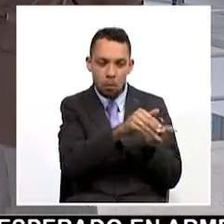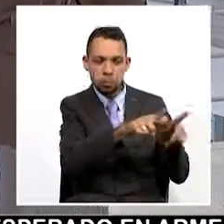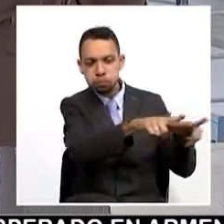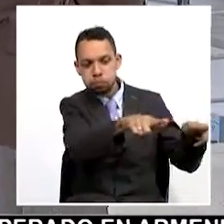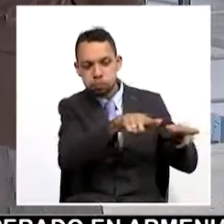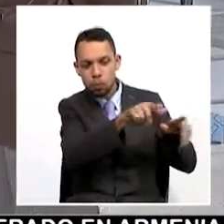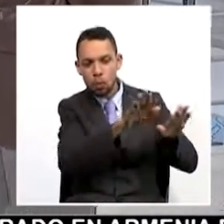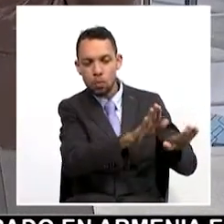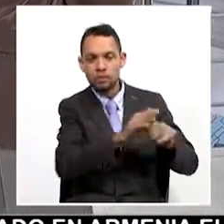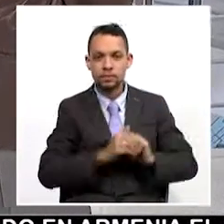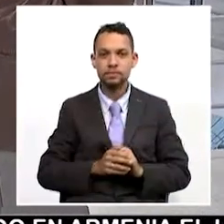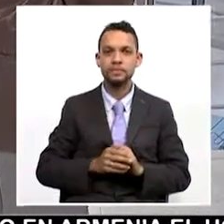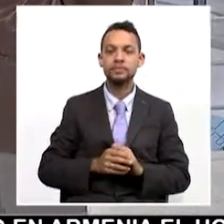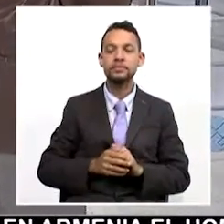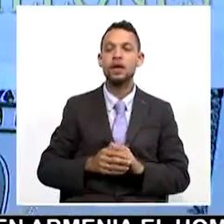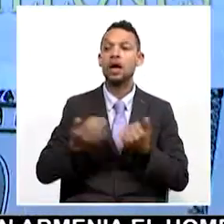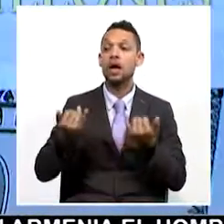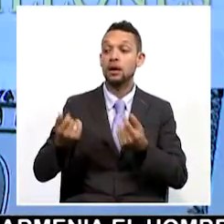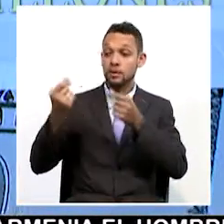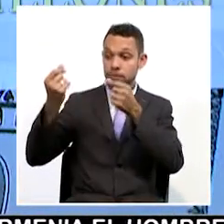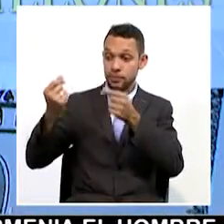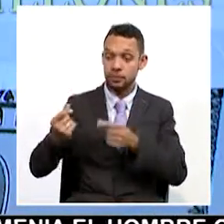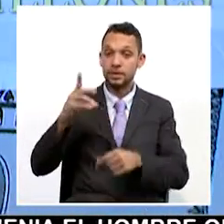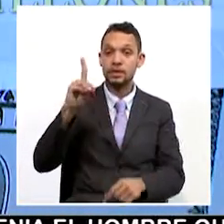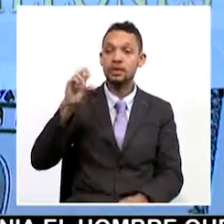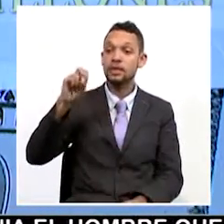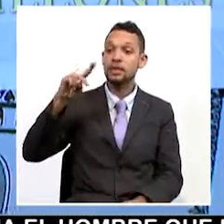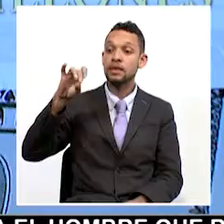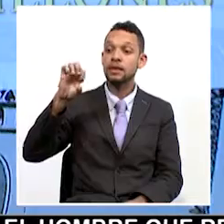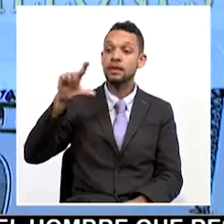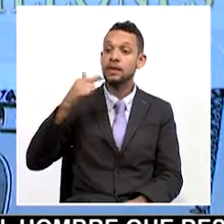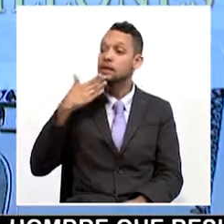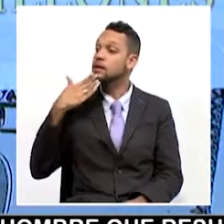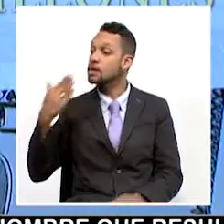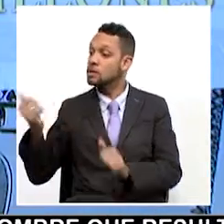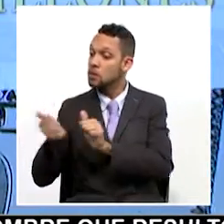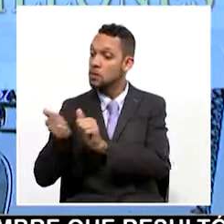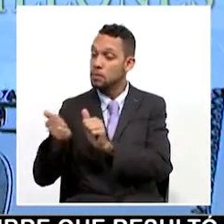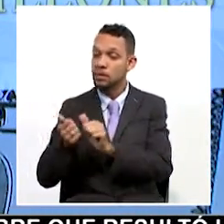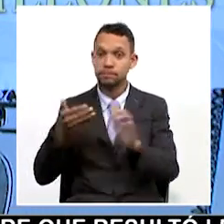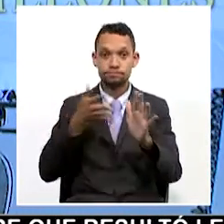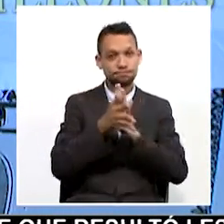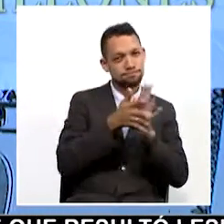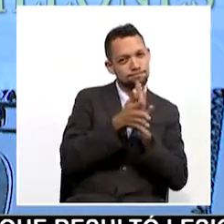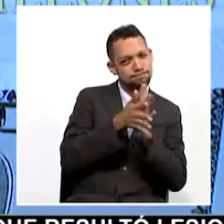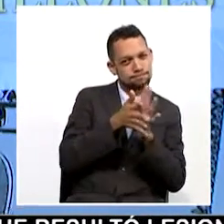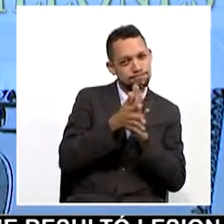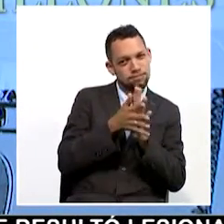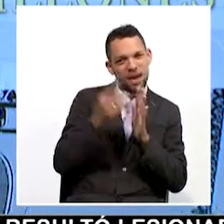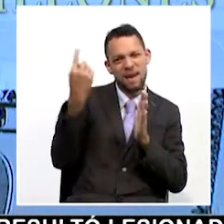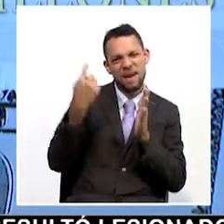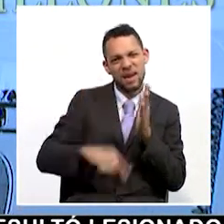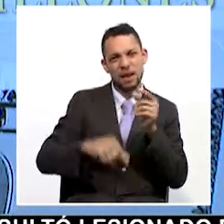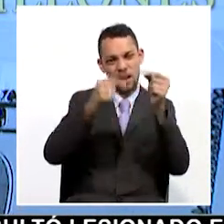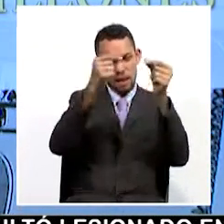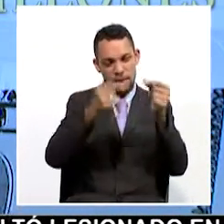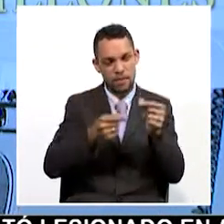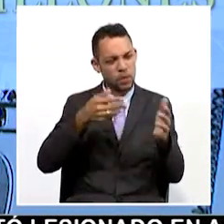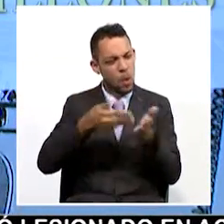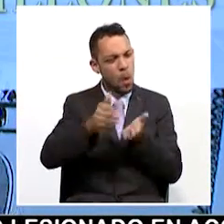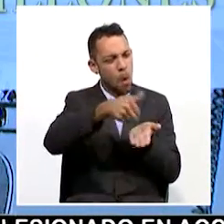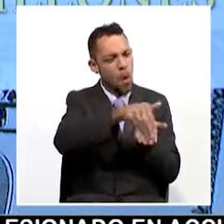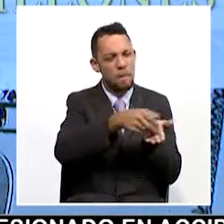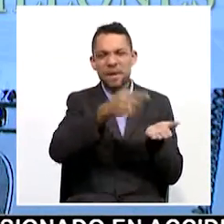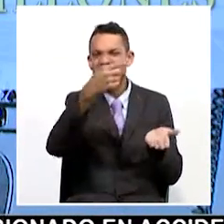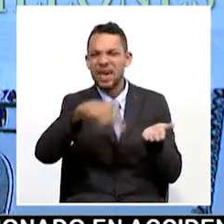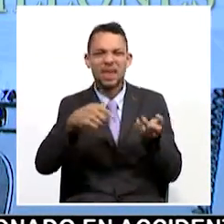bien bajos. Profesor y economista Daniel Tavares, muchísimas gracias. Vamos a ver el siguiente informe donde seguimos hablando qué hacen los colombianos con los dólares y con